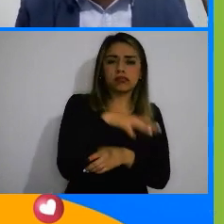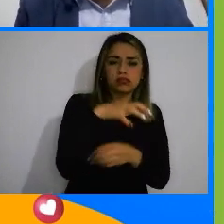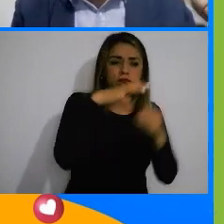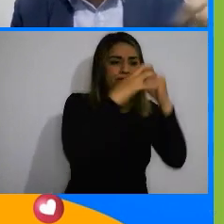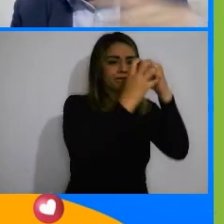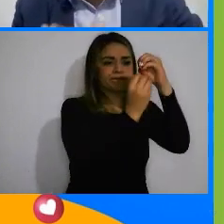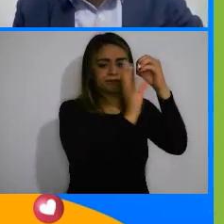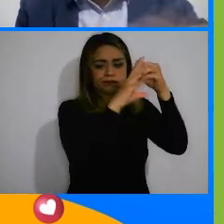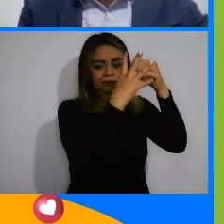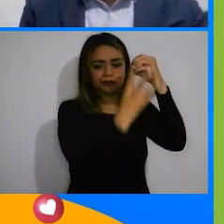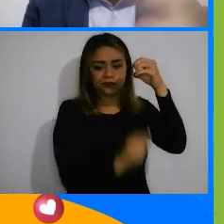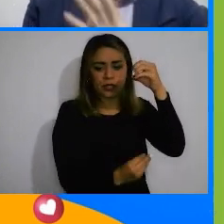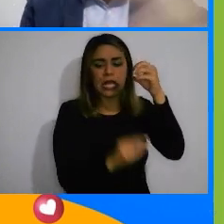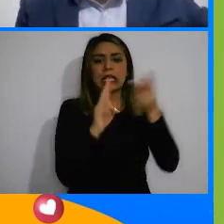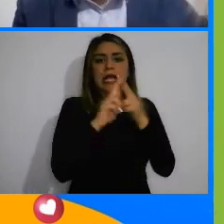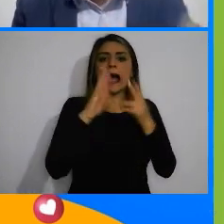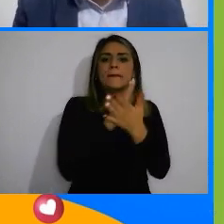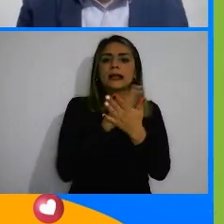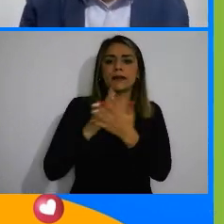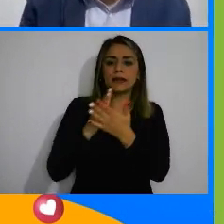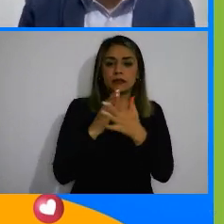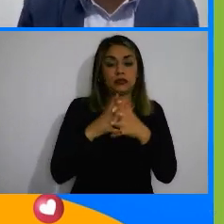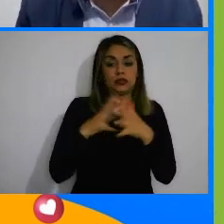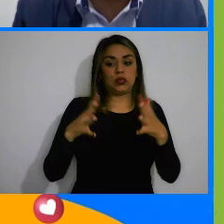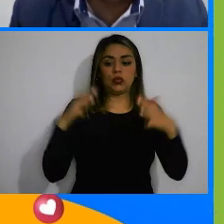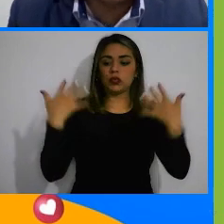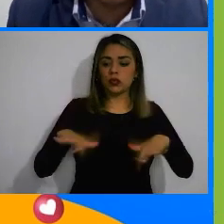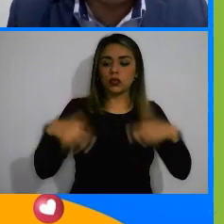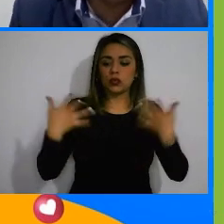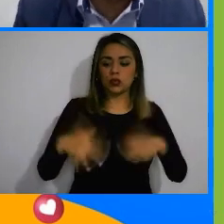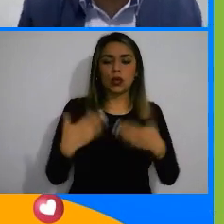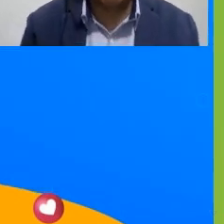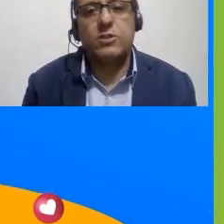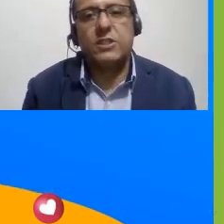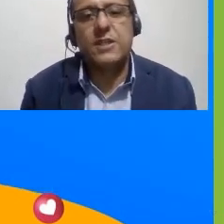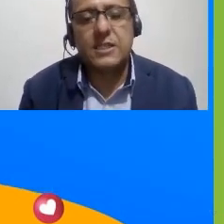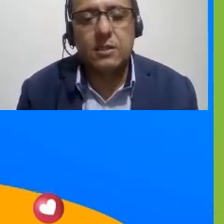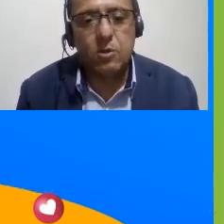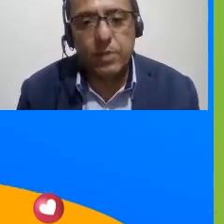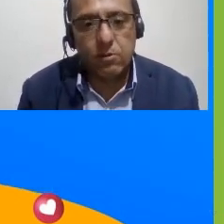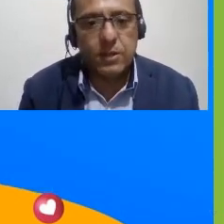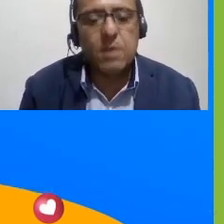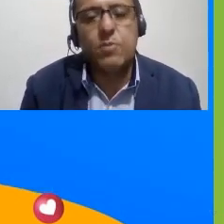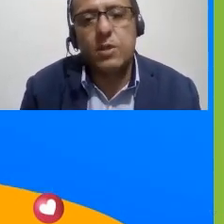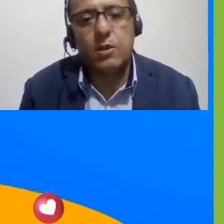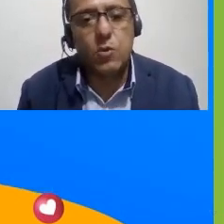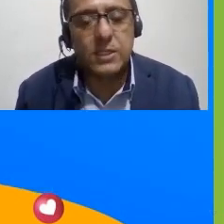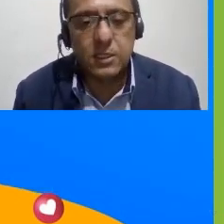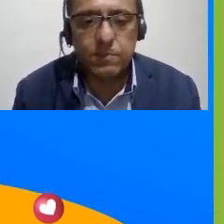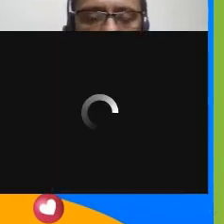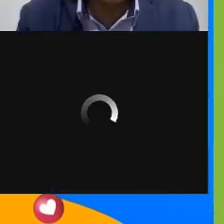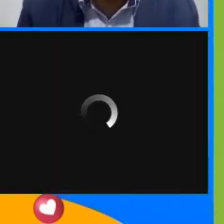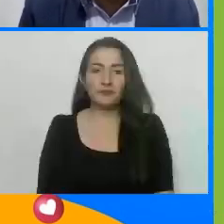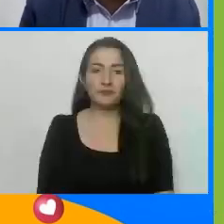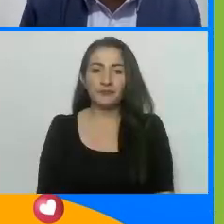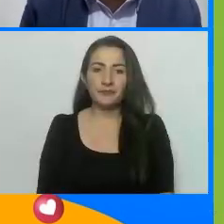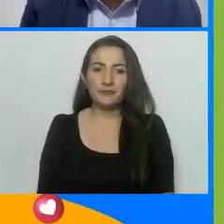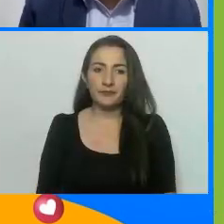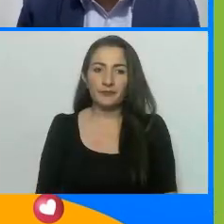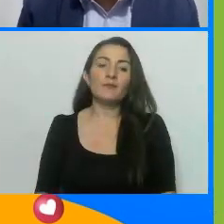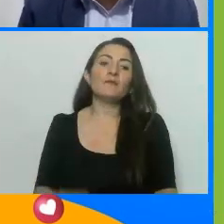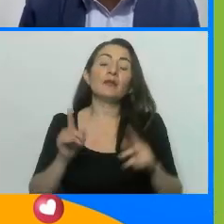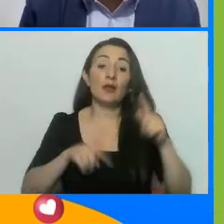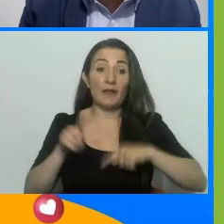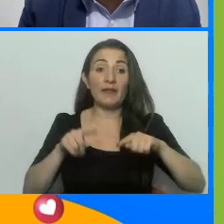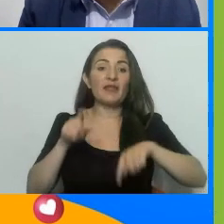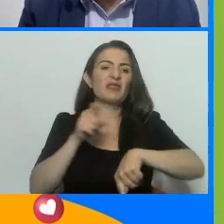¿sí? Y que ahí se hace una división grandísima, pues que no tiene sentido ahorita, o bueno, sí tendría sentido, pero no hay tiempo y no es el espacio de